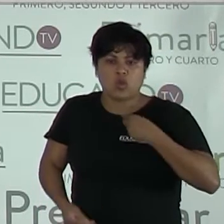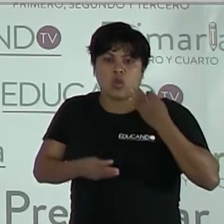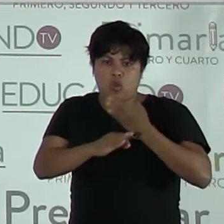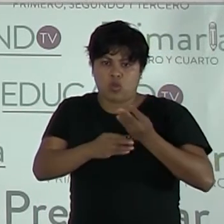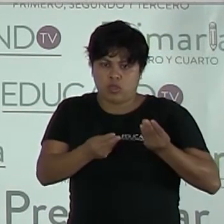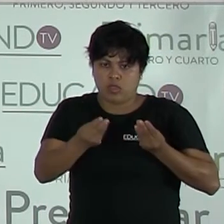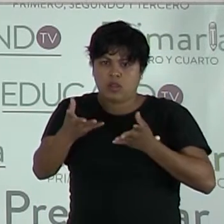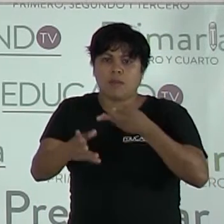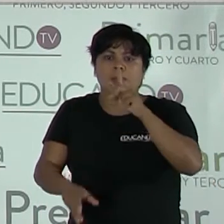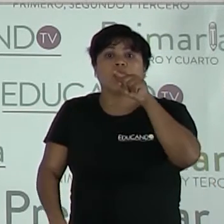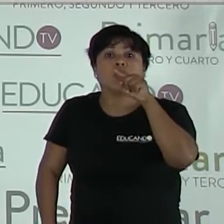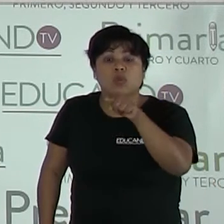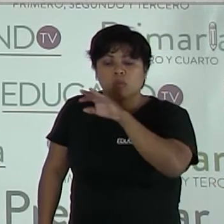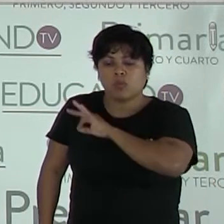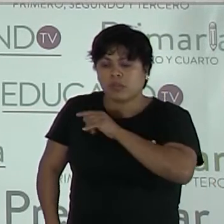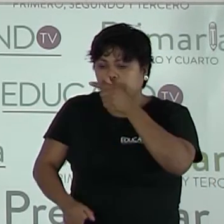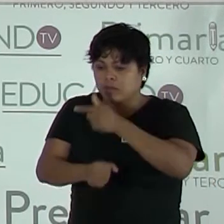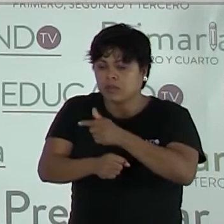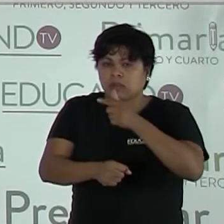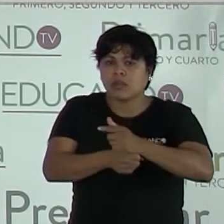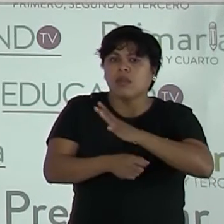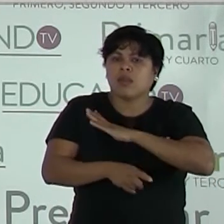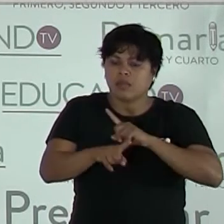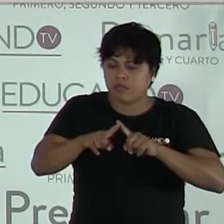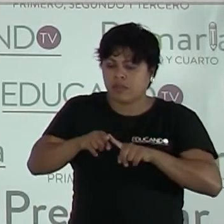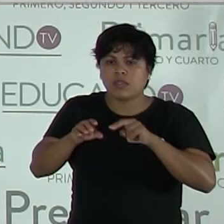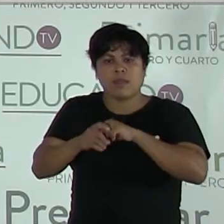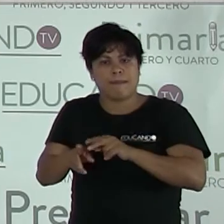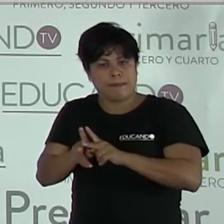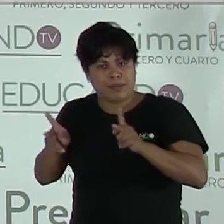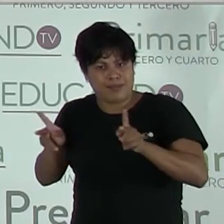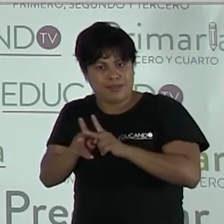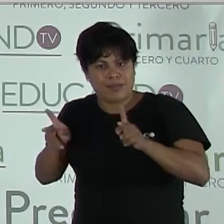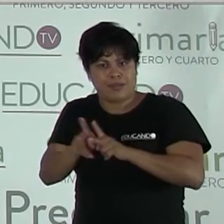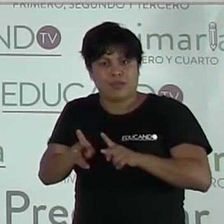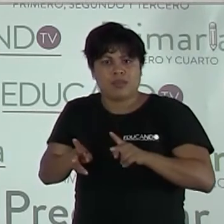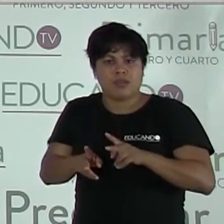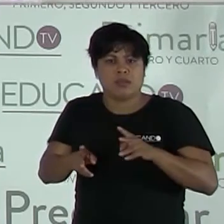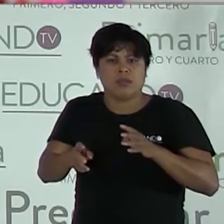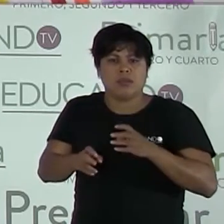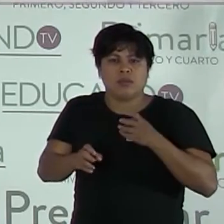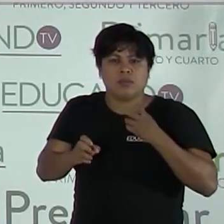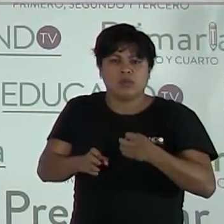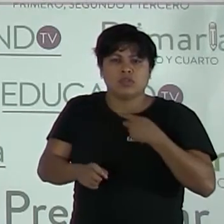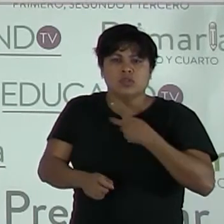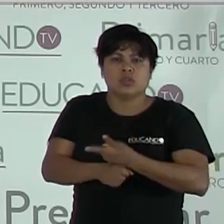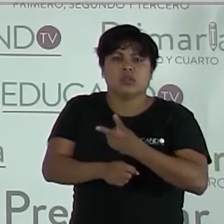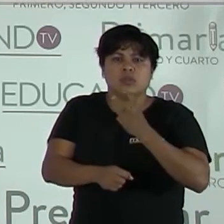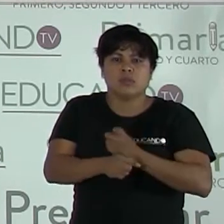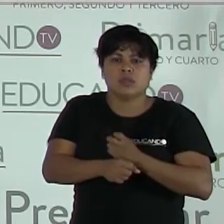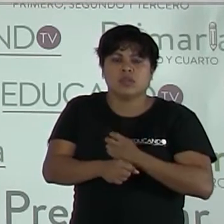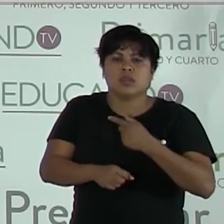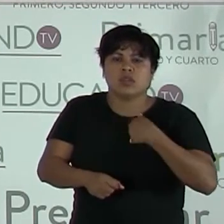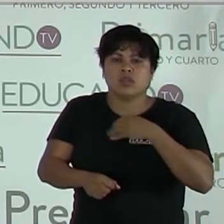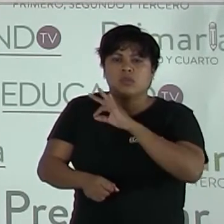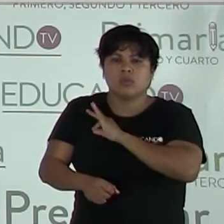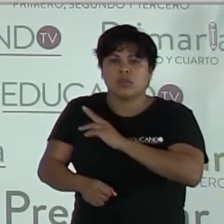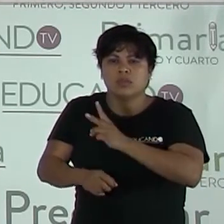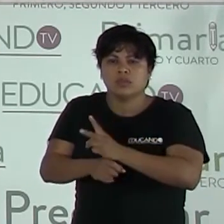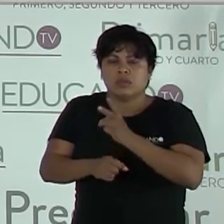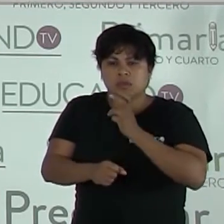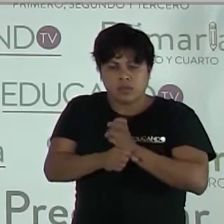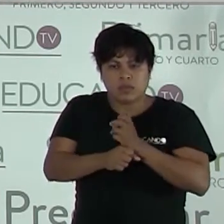que yo te traigo, pero que tú vas a poder encontrar muchas más en los periódicos, por lo cual yo te invito a que